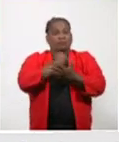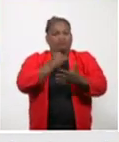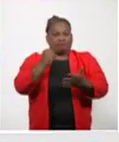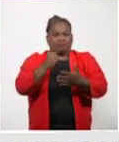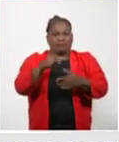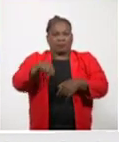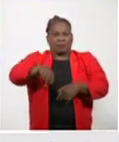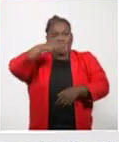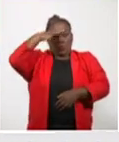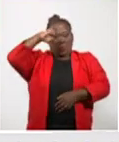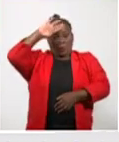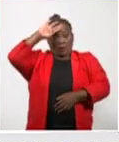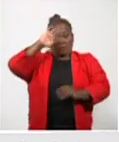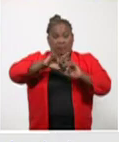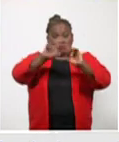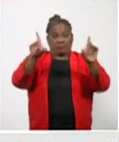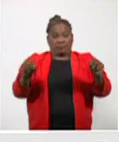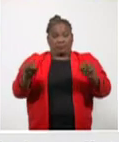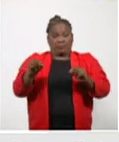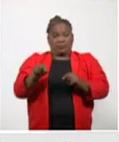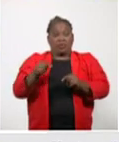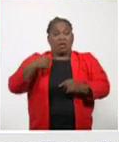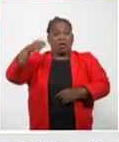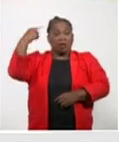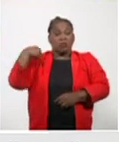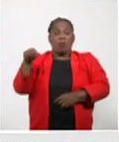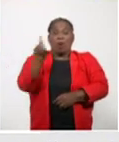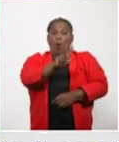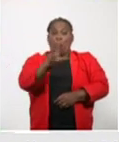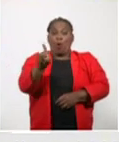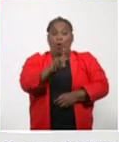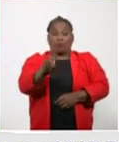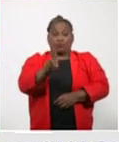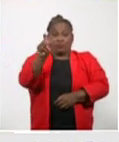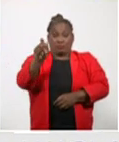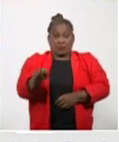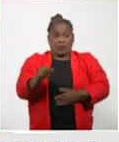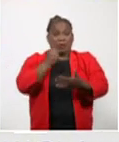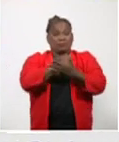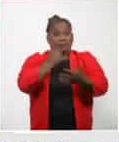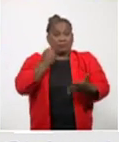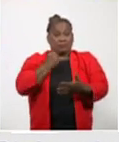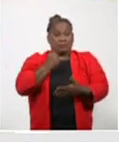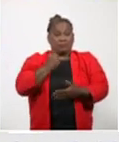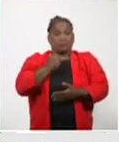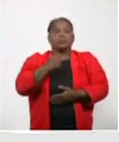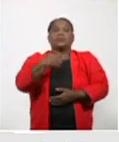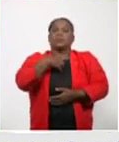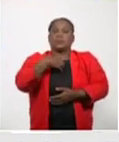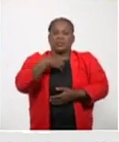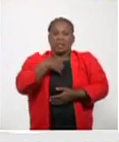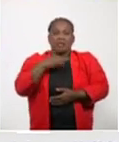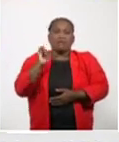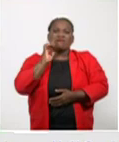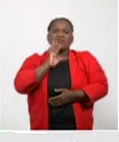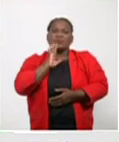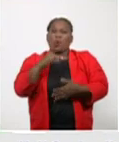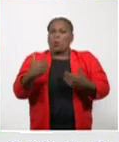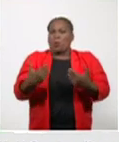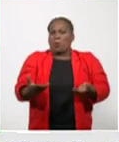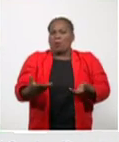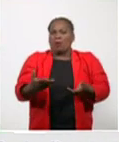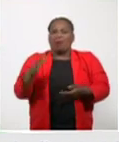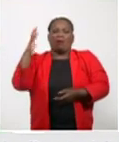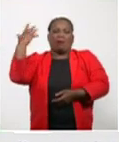Cuba. Ayer, 11 de los pacientes diagnosticados tienen como fuente de infección el extranjero,